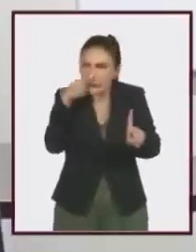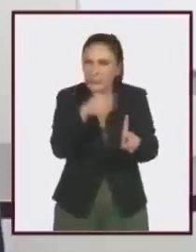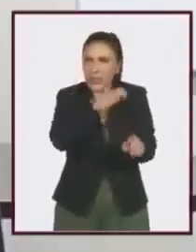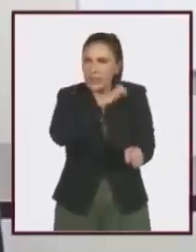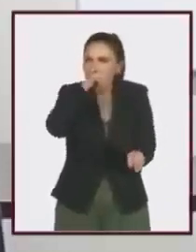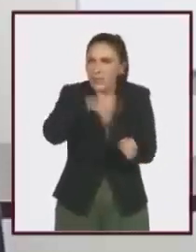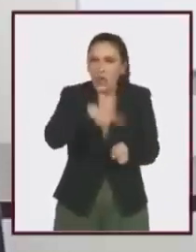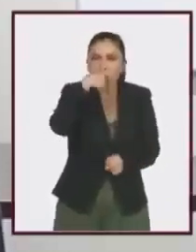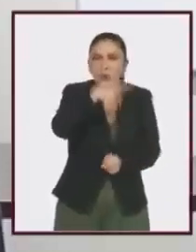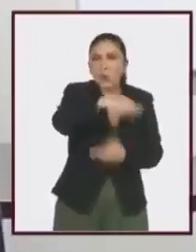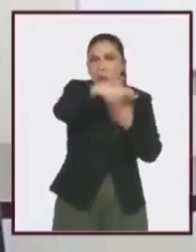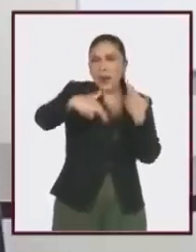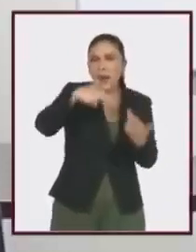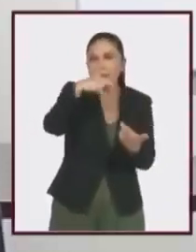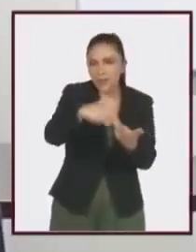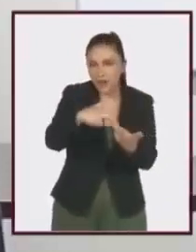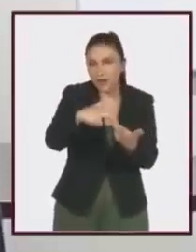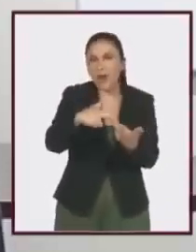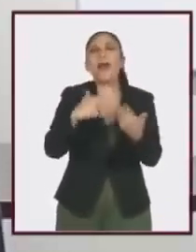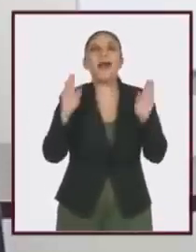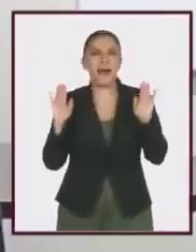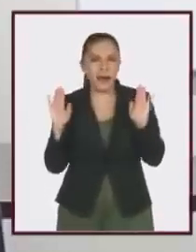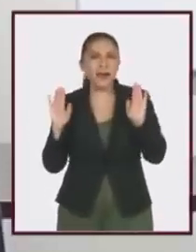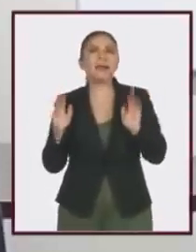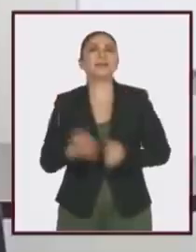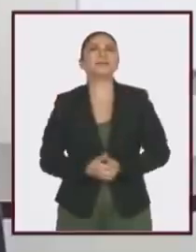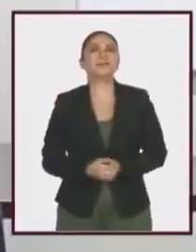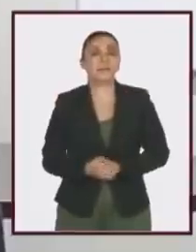la región. Entonces, en este